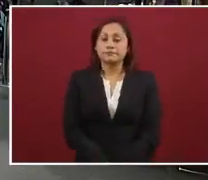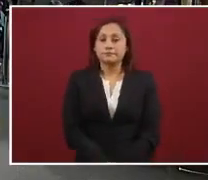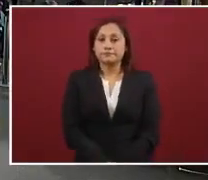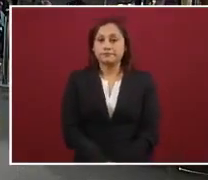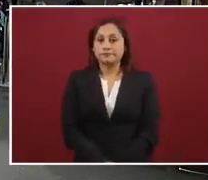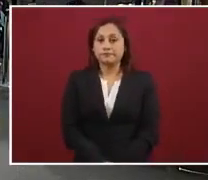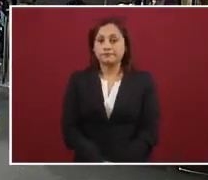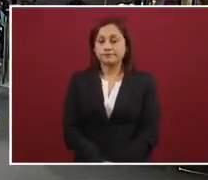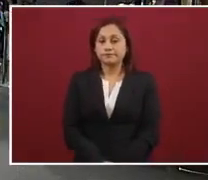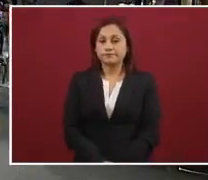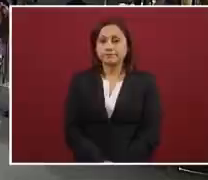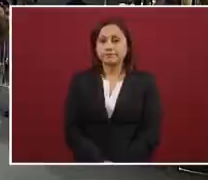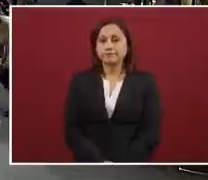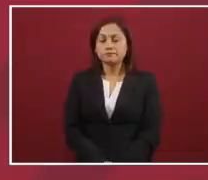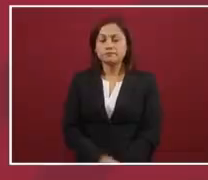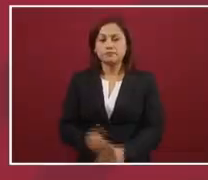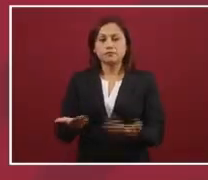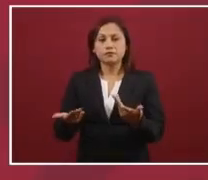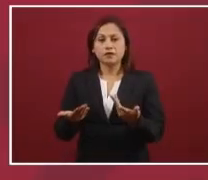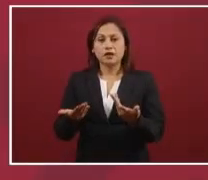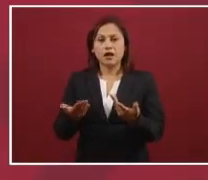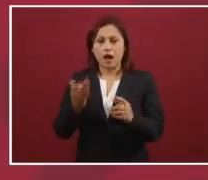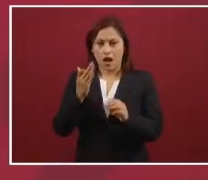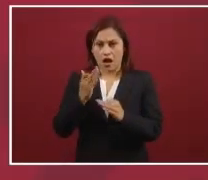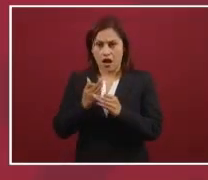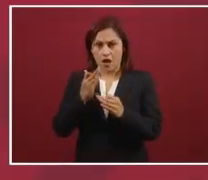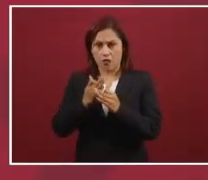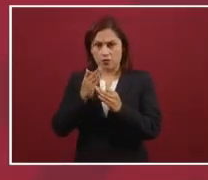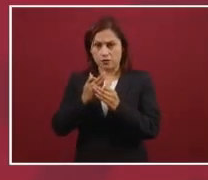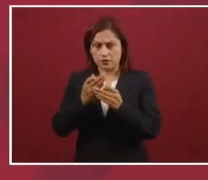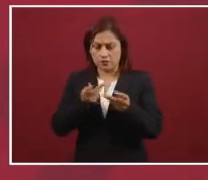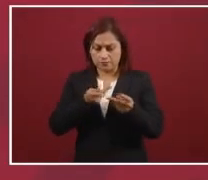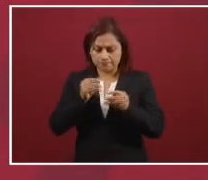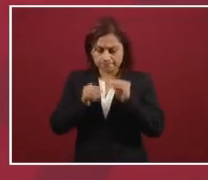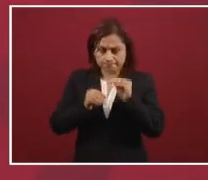No hay un plan para ese propósito.